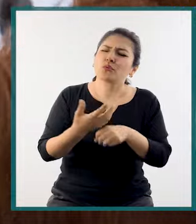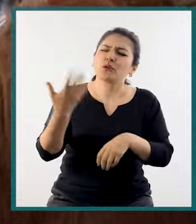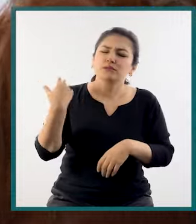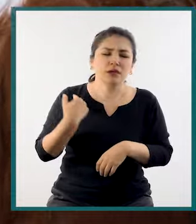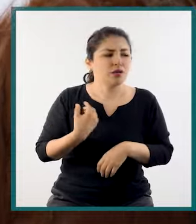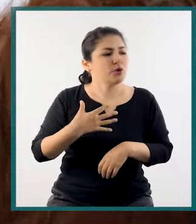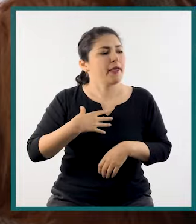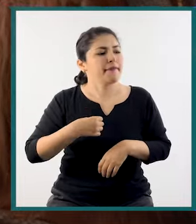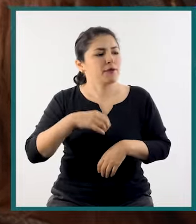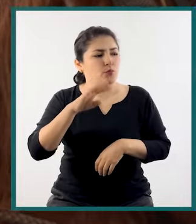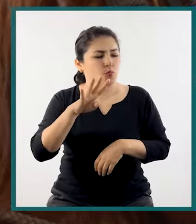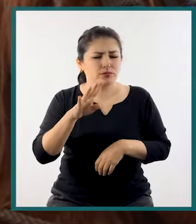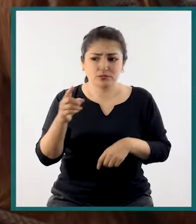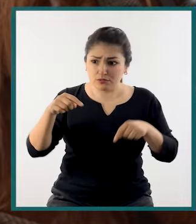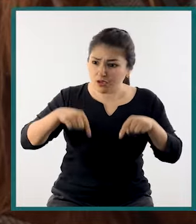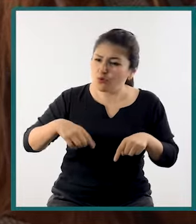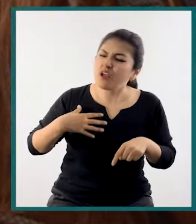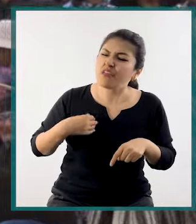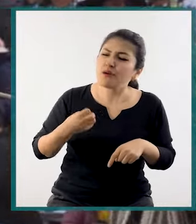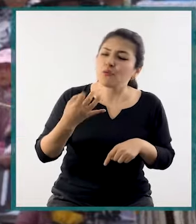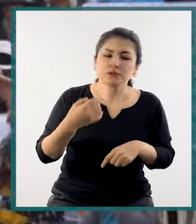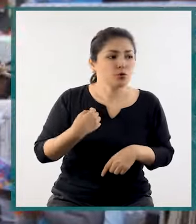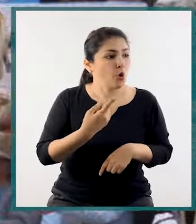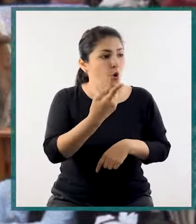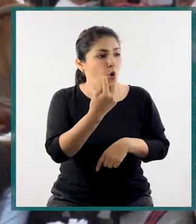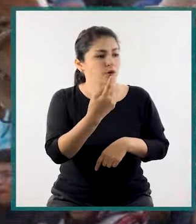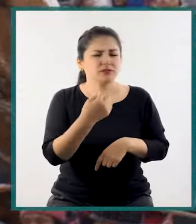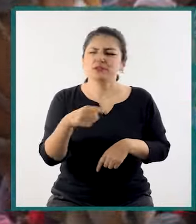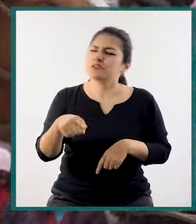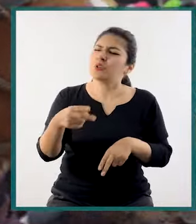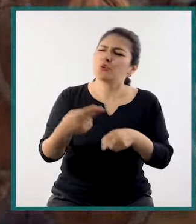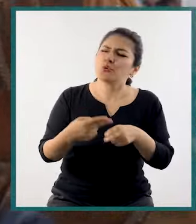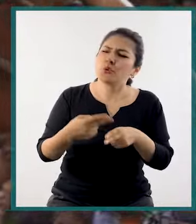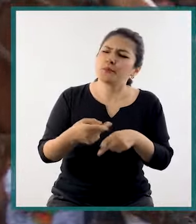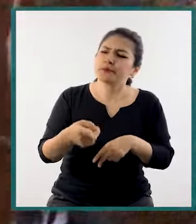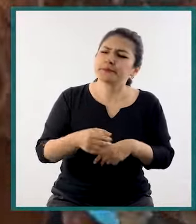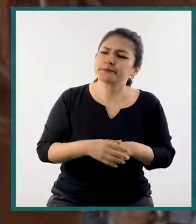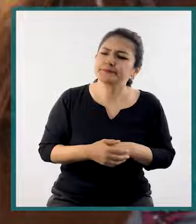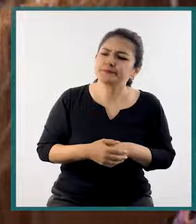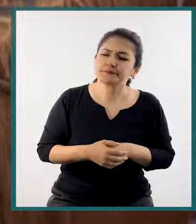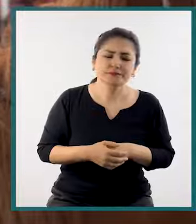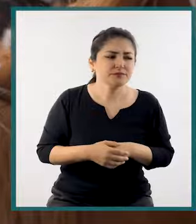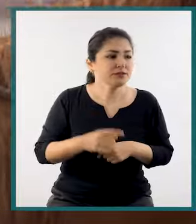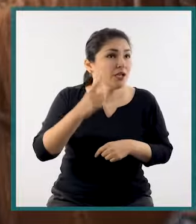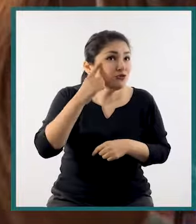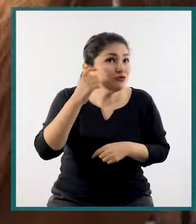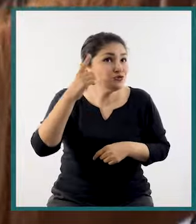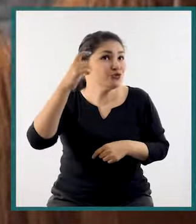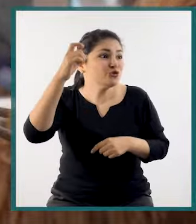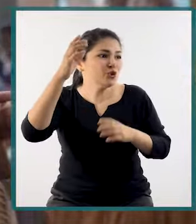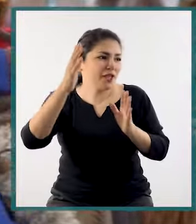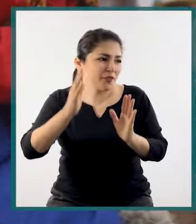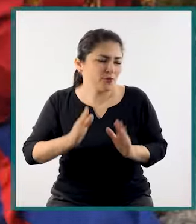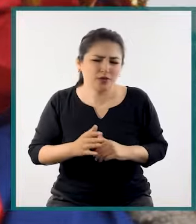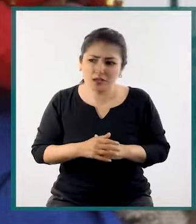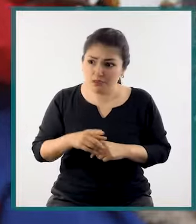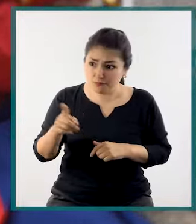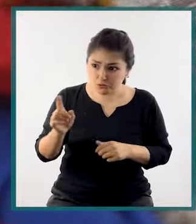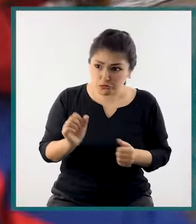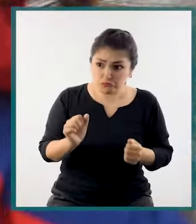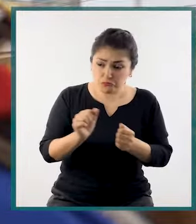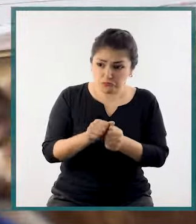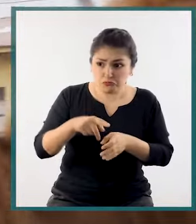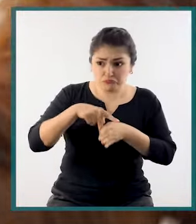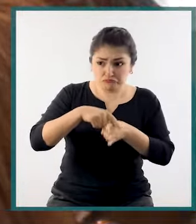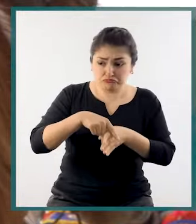los 4 años. ¿Y qué edad tienes tú ahorita? 11. ¿Cómo se llama él? Se llama Soñadora. Ay, pero te lleva